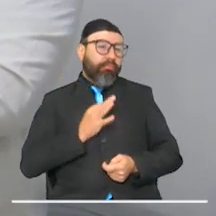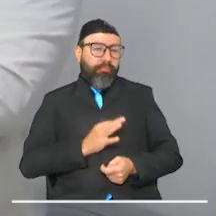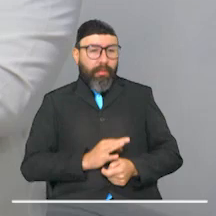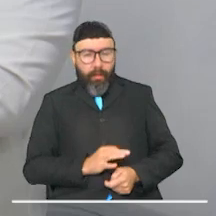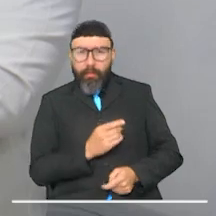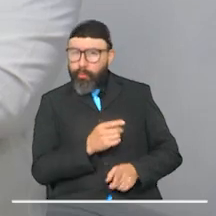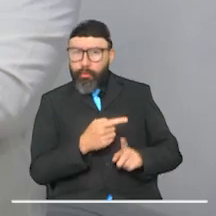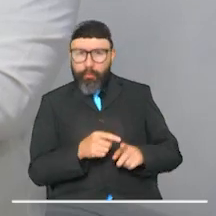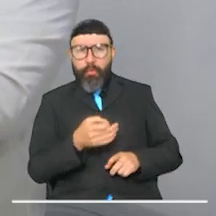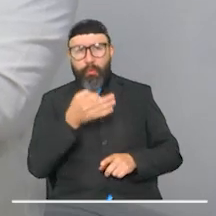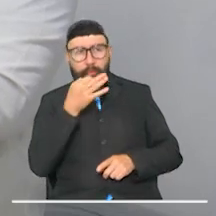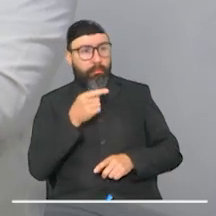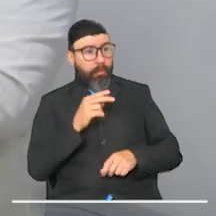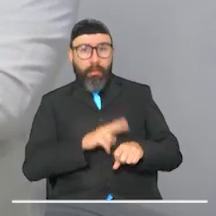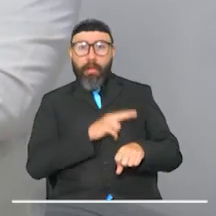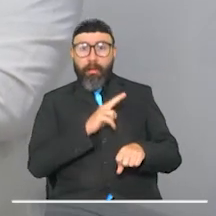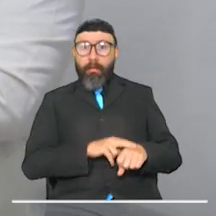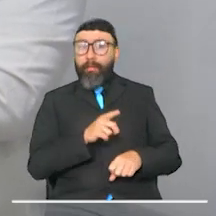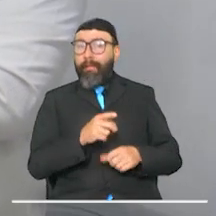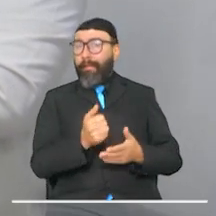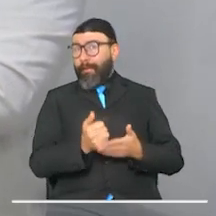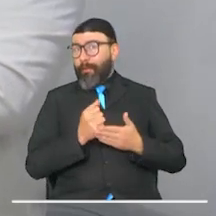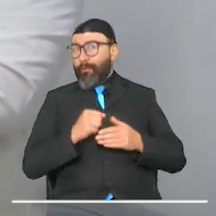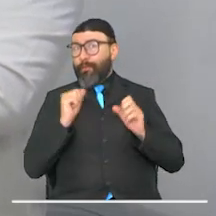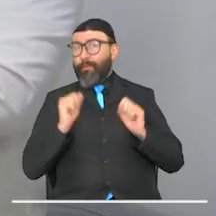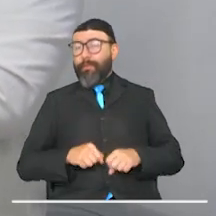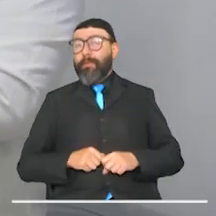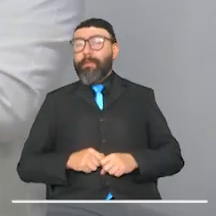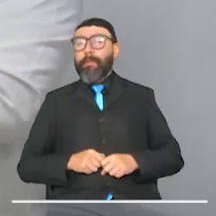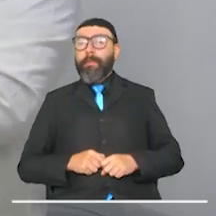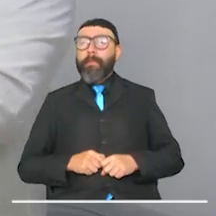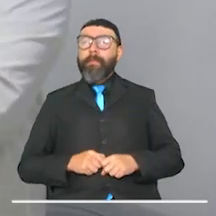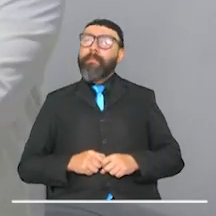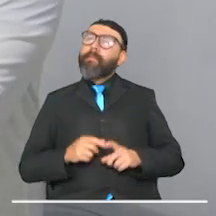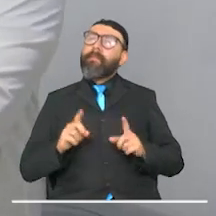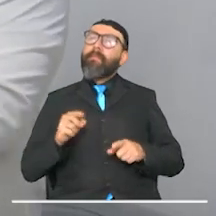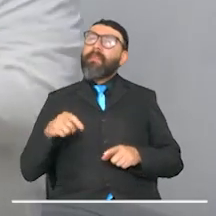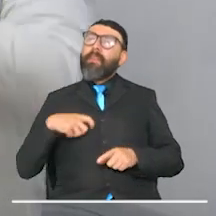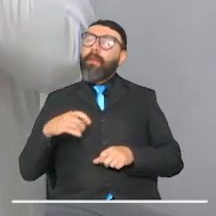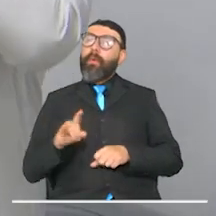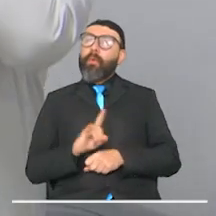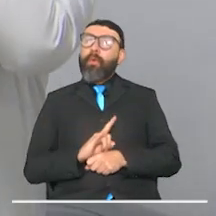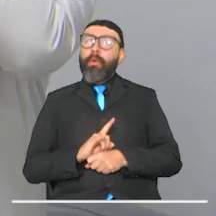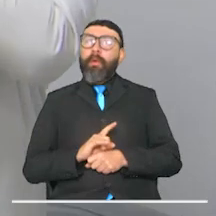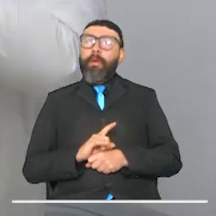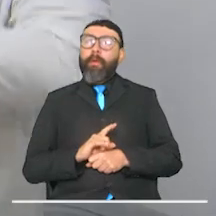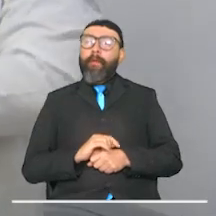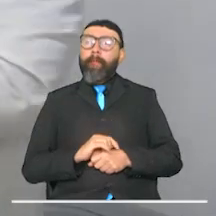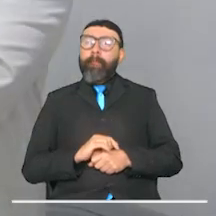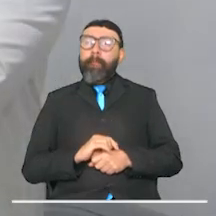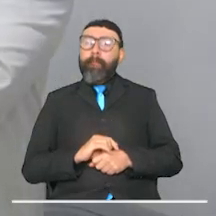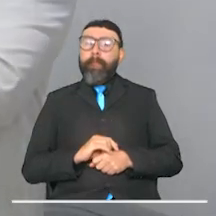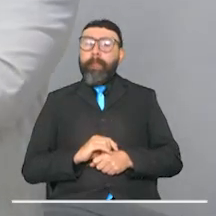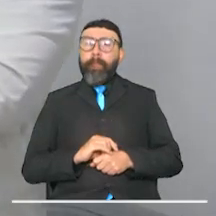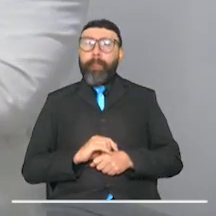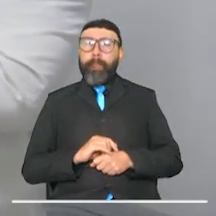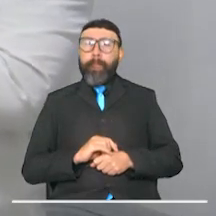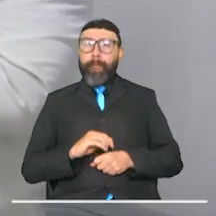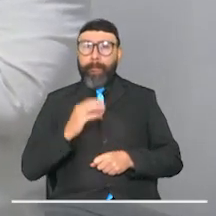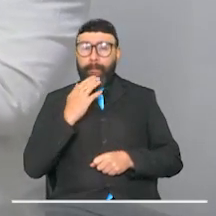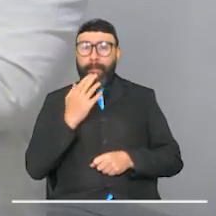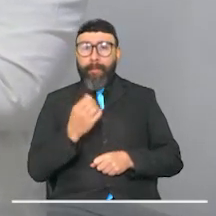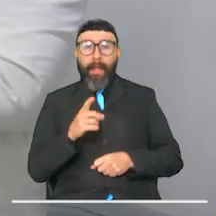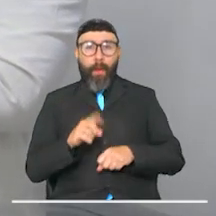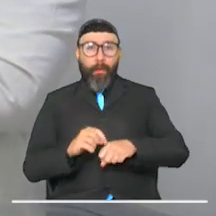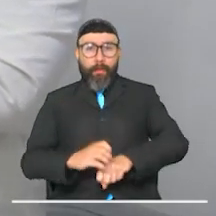de origen natural que nos pueden ayudar después tenemos el uso de en el caso de las medias